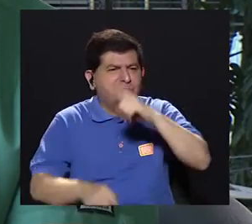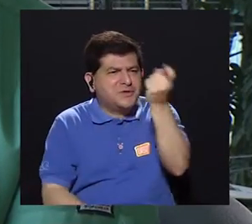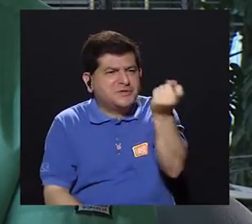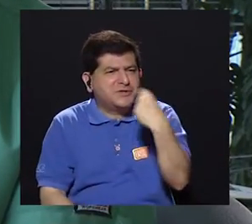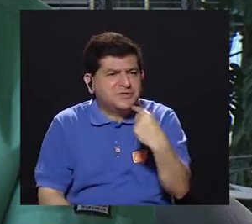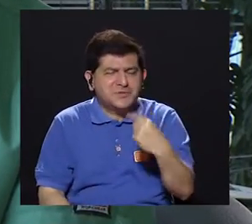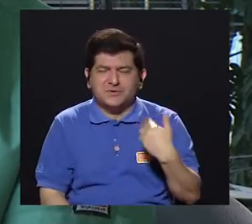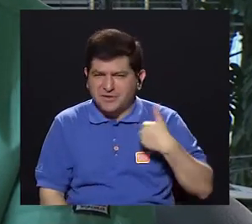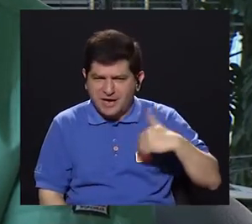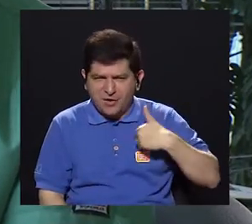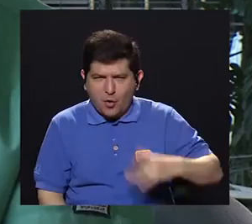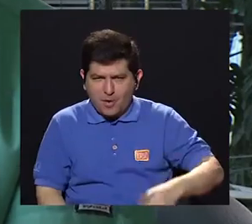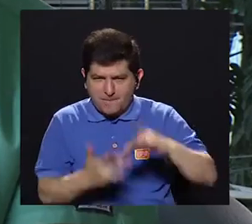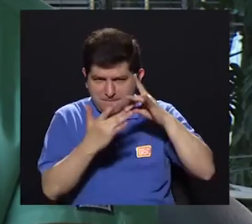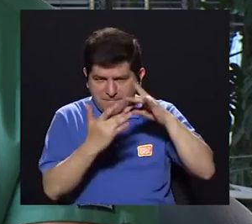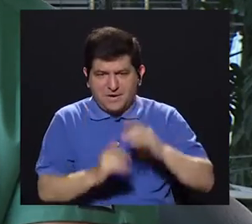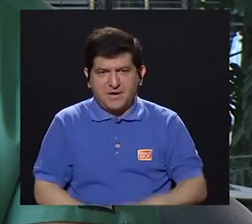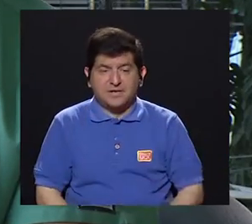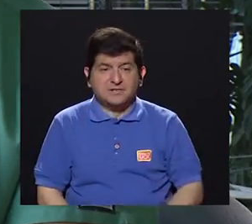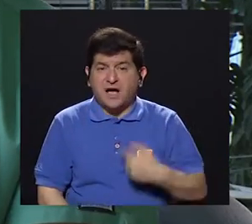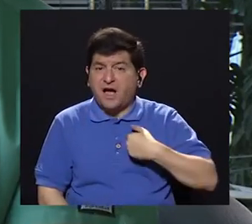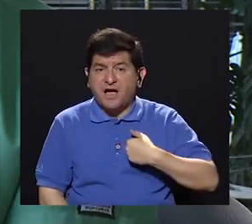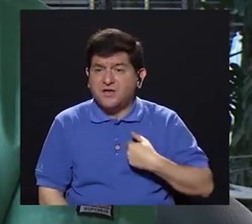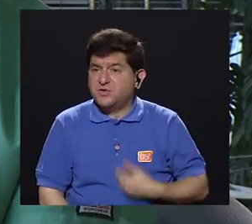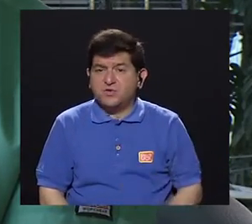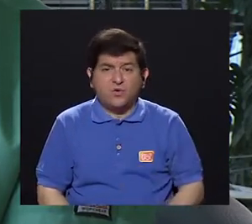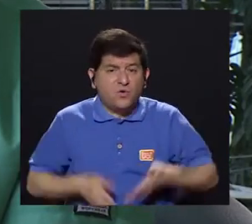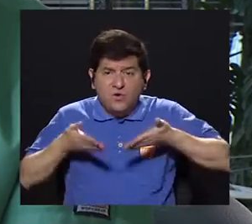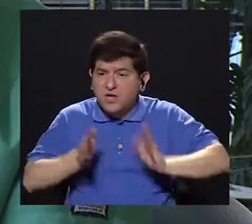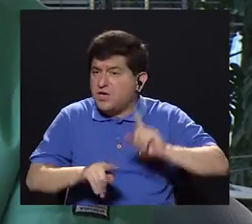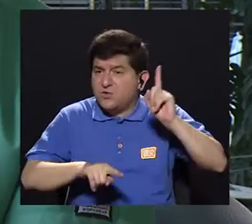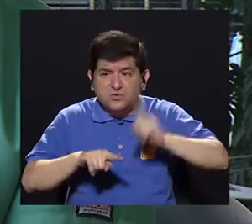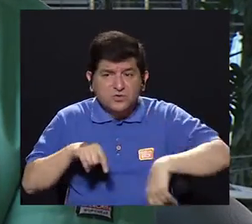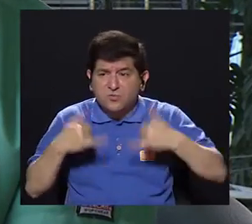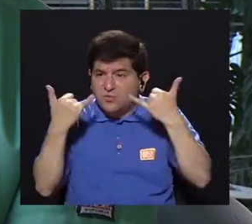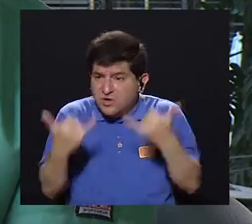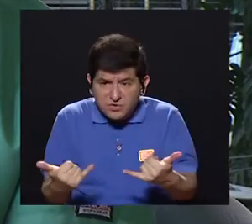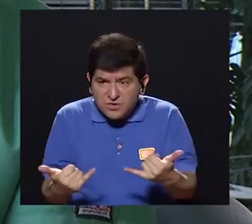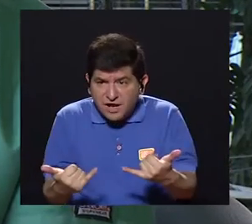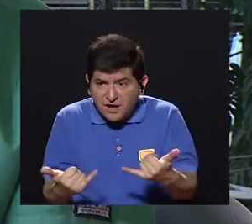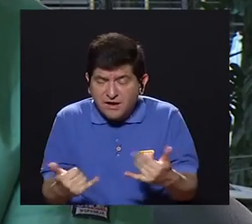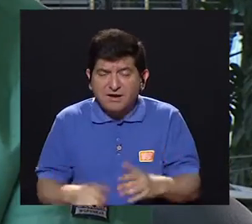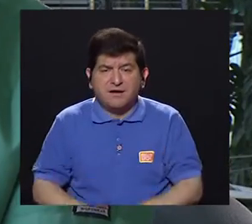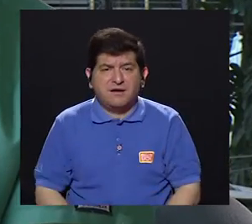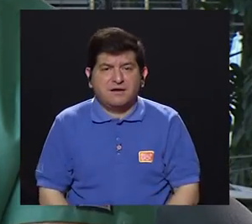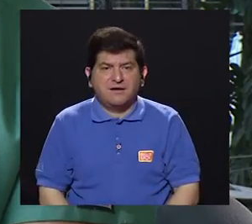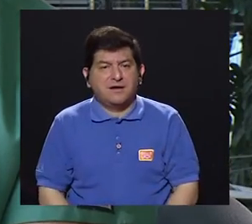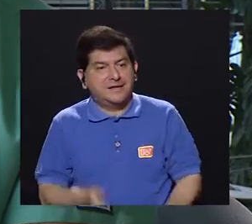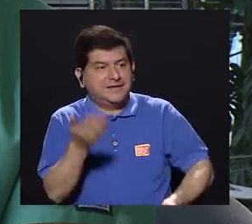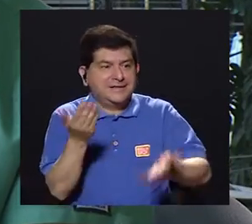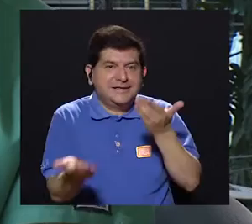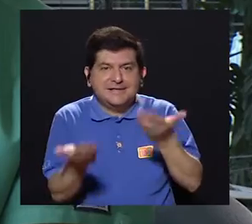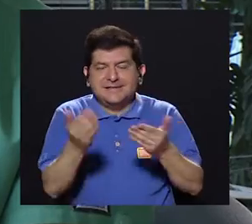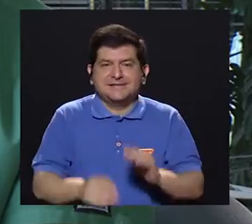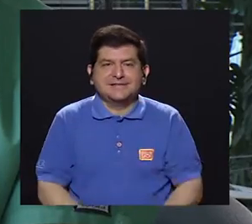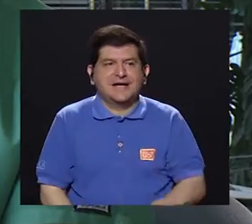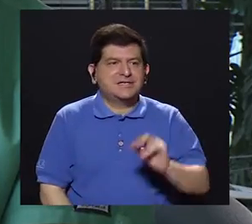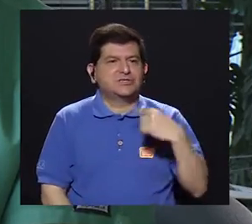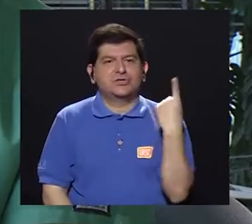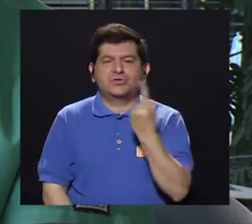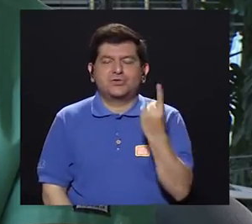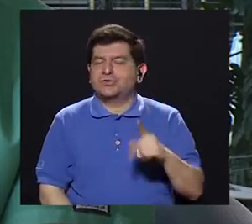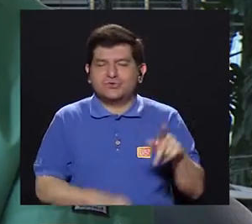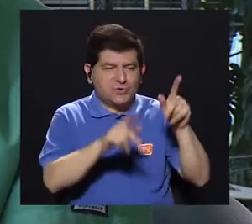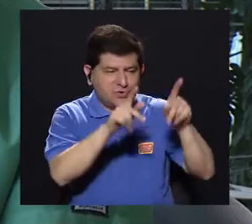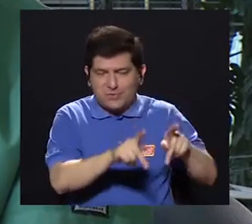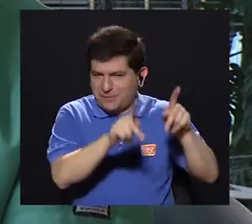nos pregunten, principalmente los hombres, ¿verdad?, que si no voy a poder tener bebés o no voy a poder tener hijos. Inclusive no es una